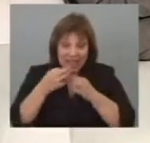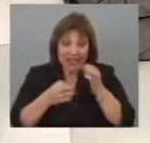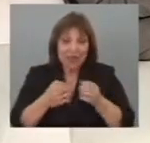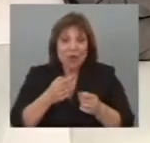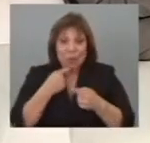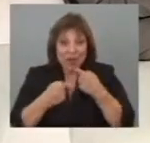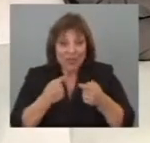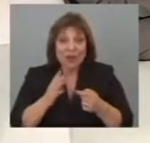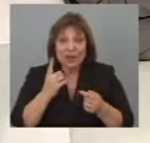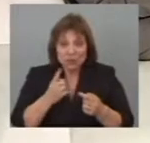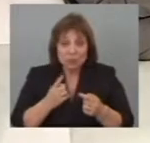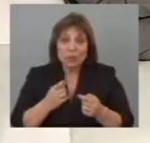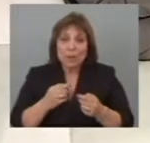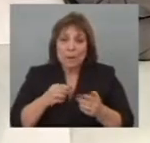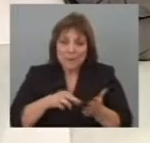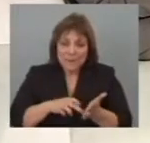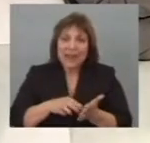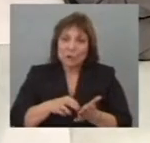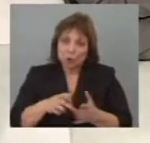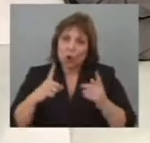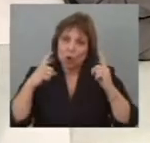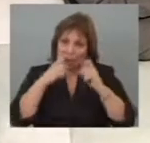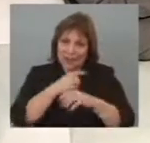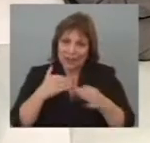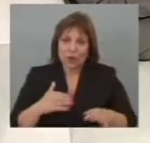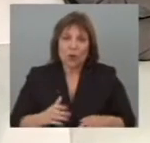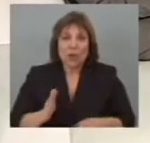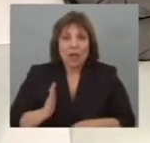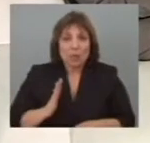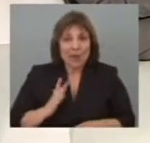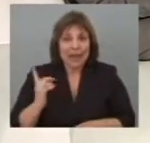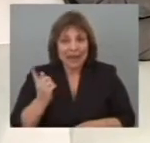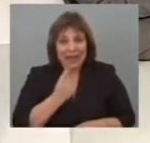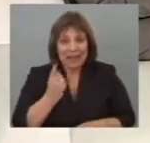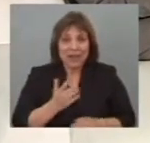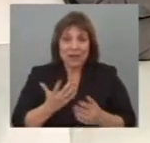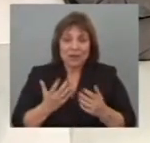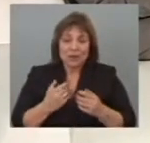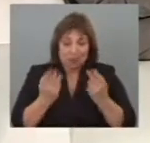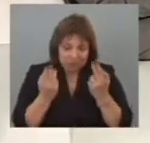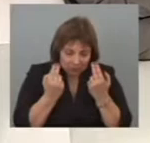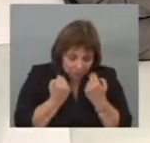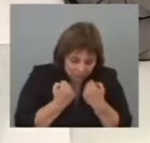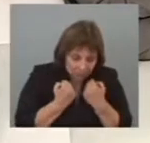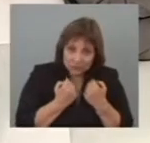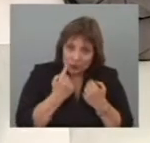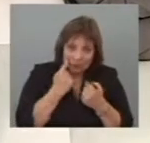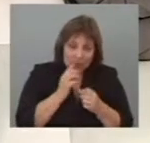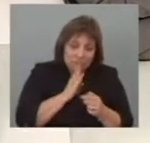decía, es un proceso complejo que genera en la mujer generalmente un sometimiento, una